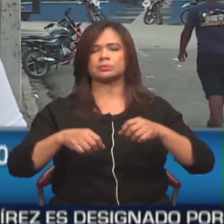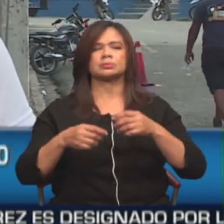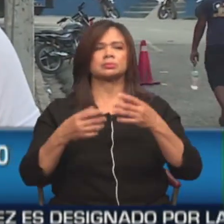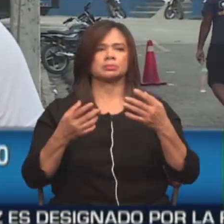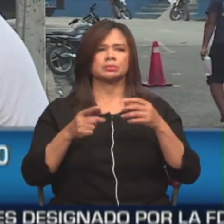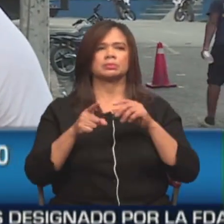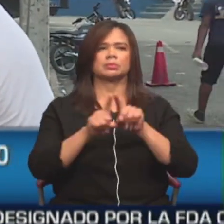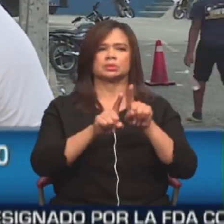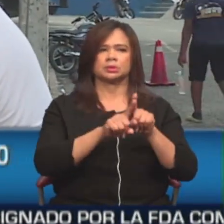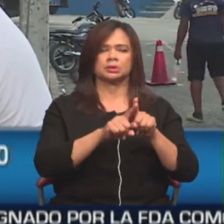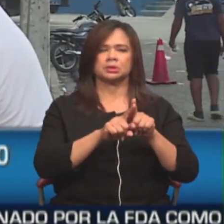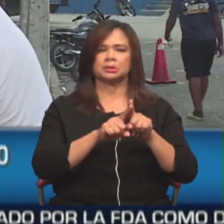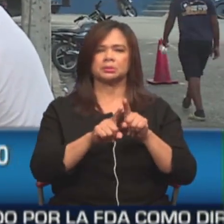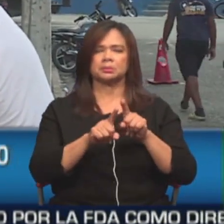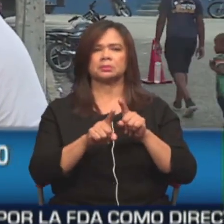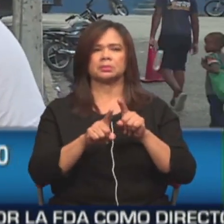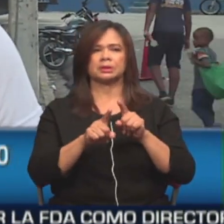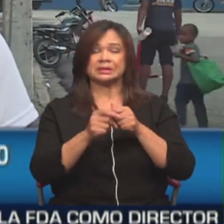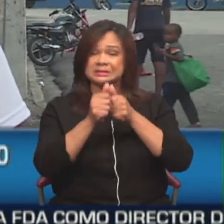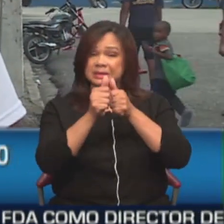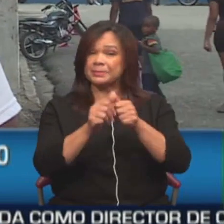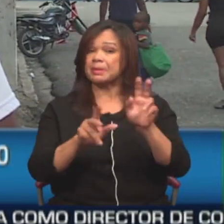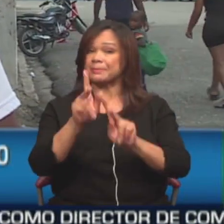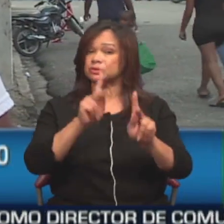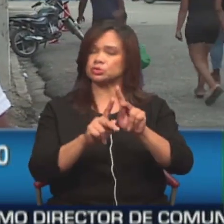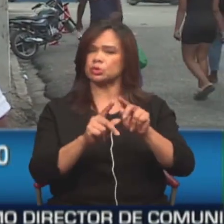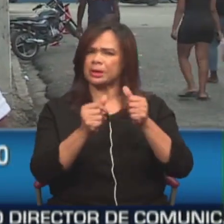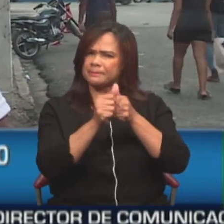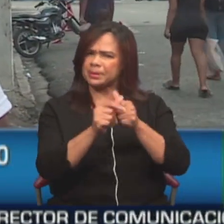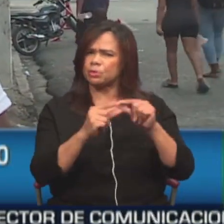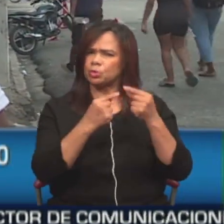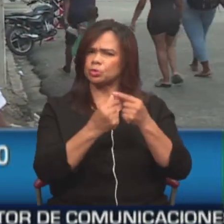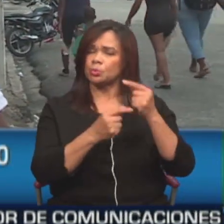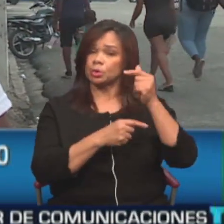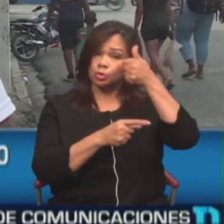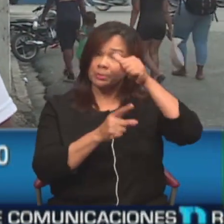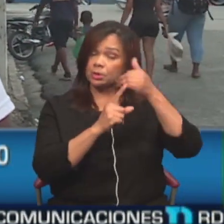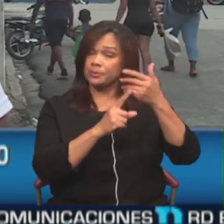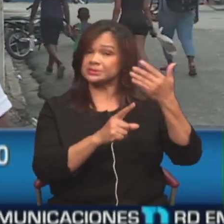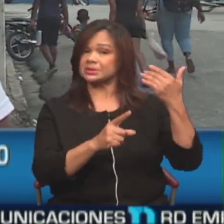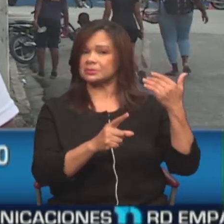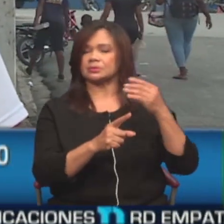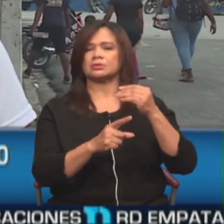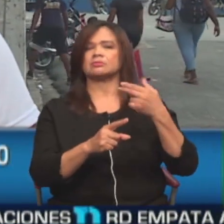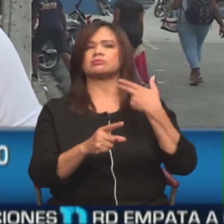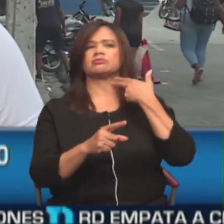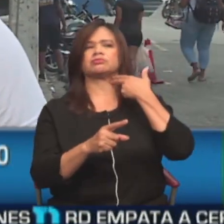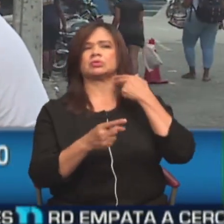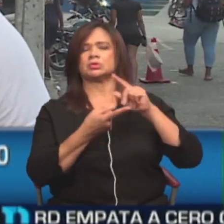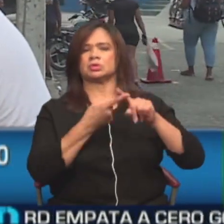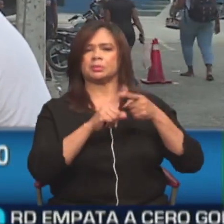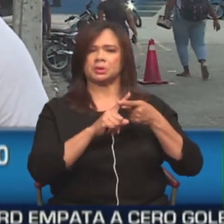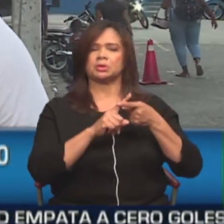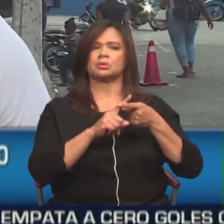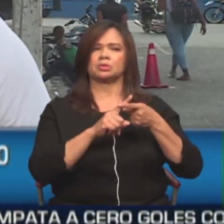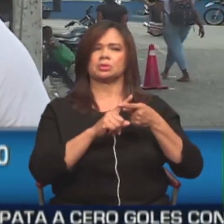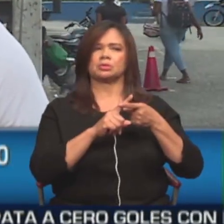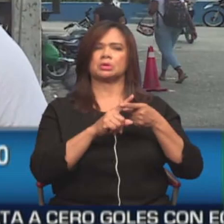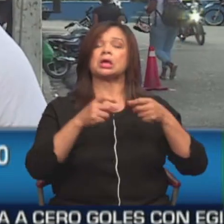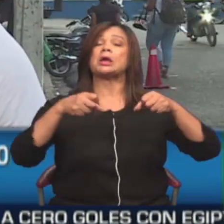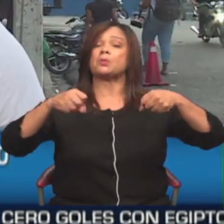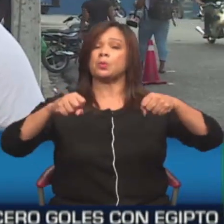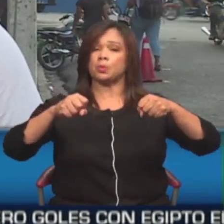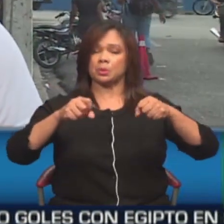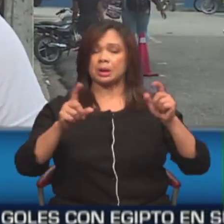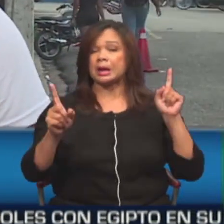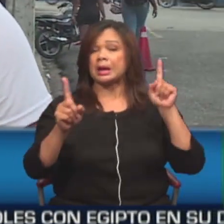queja también porque esa misma persona el domingo antepasado atracaron a un amigo mío que se desplazaba en mi motor hacia